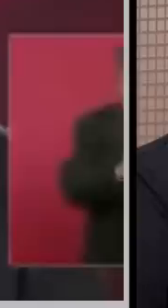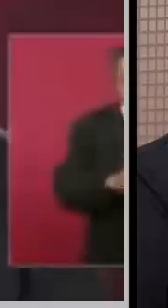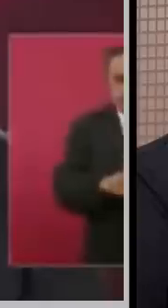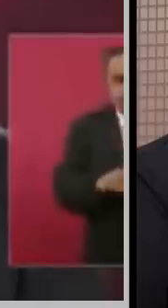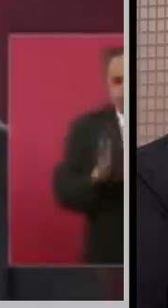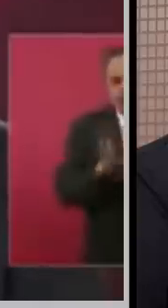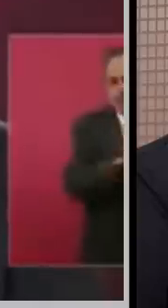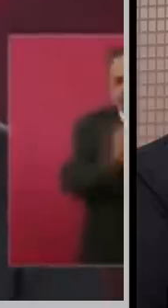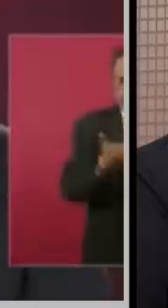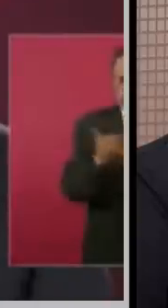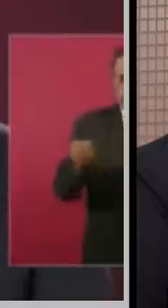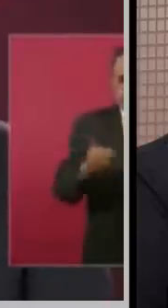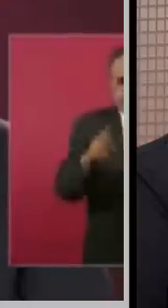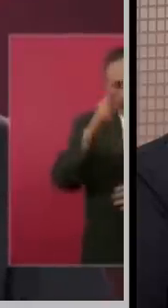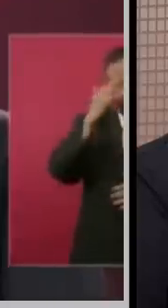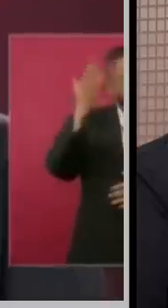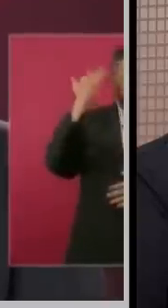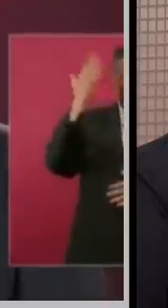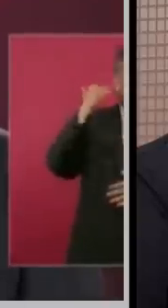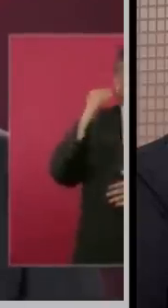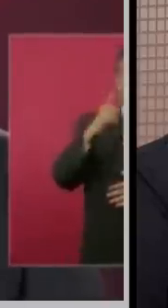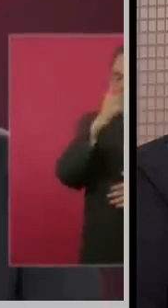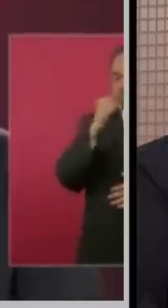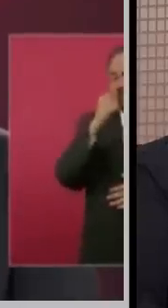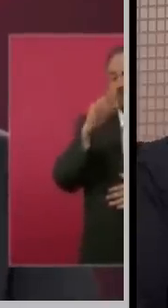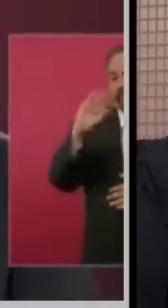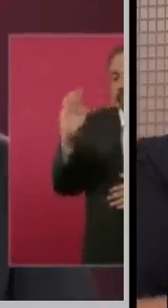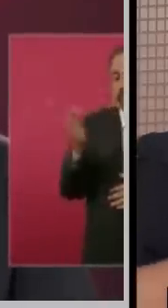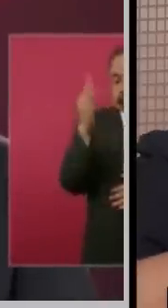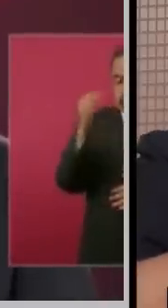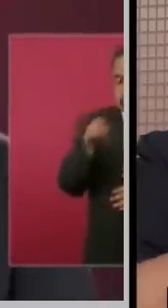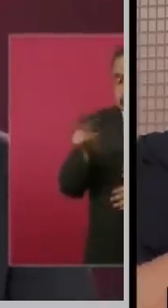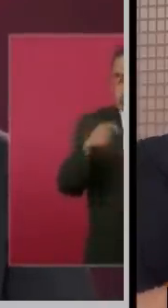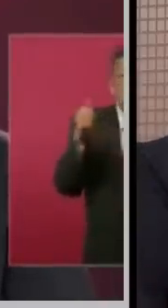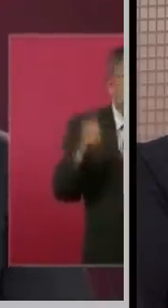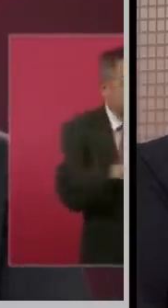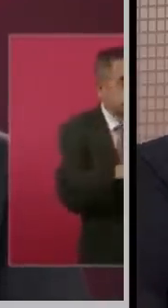que la Policía Federal que existía,